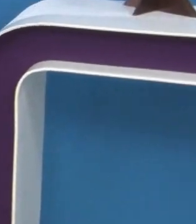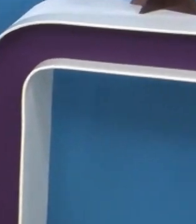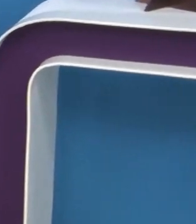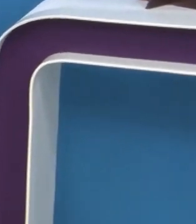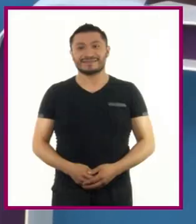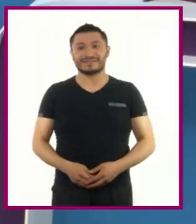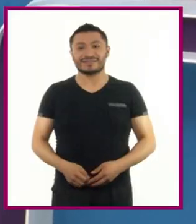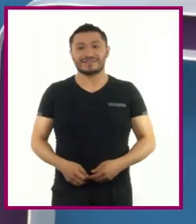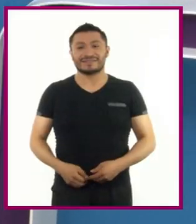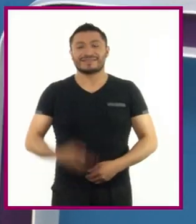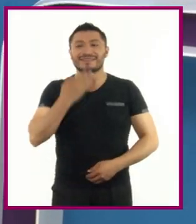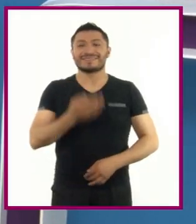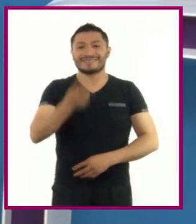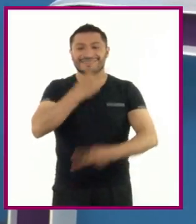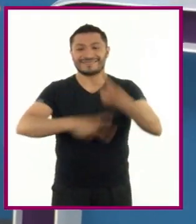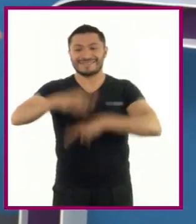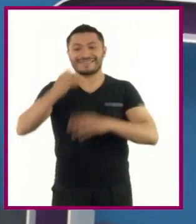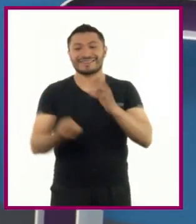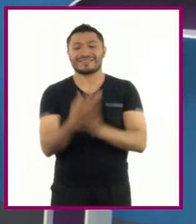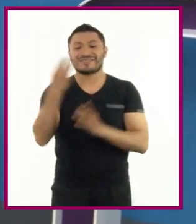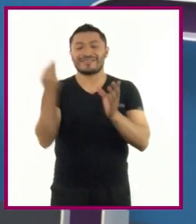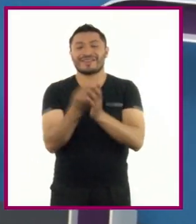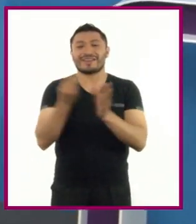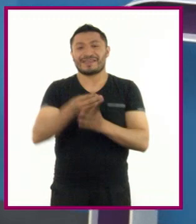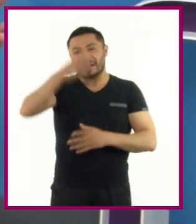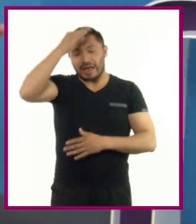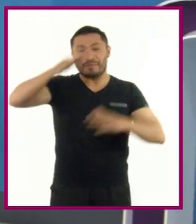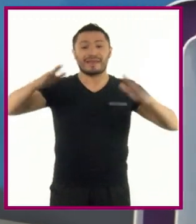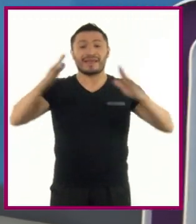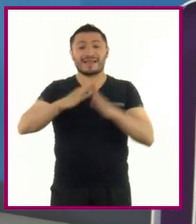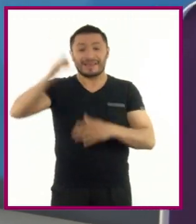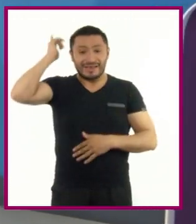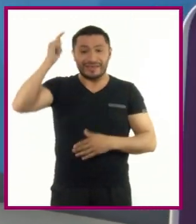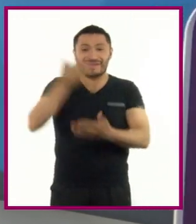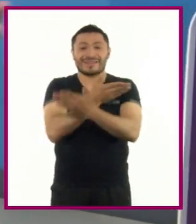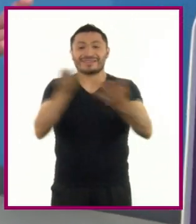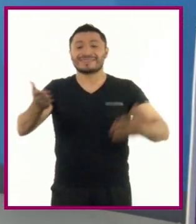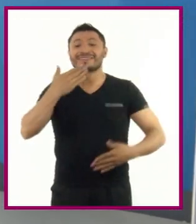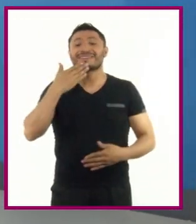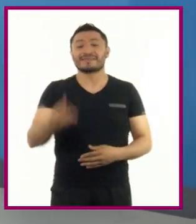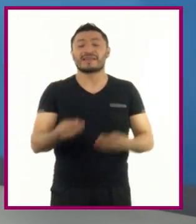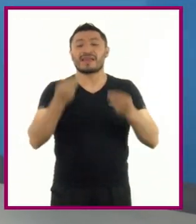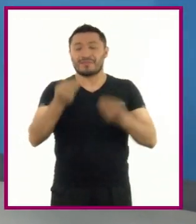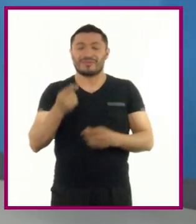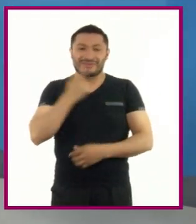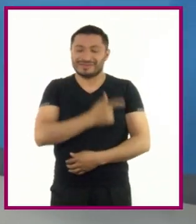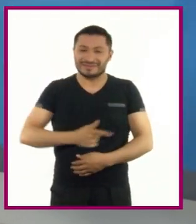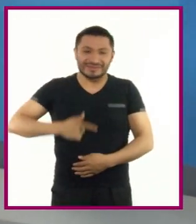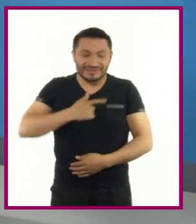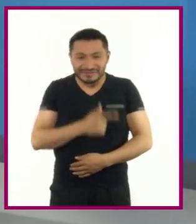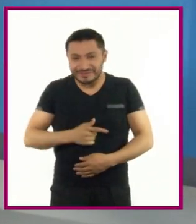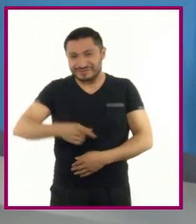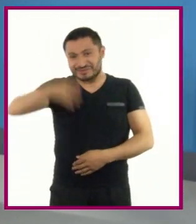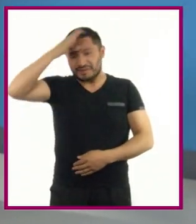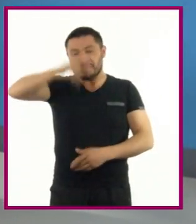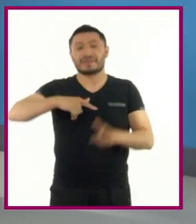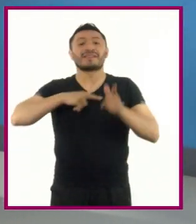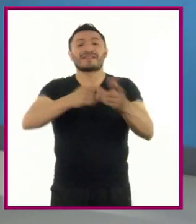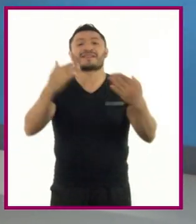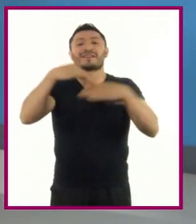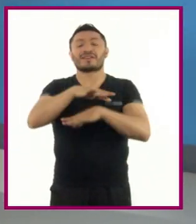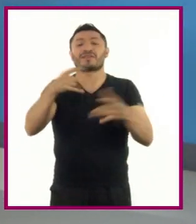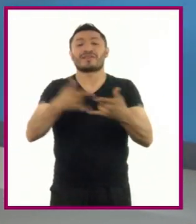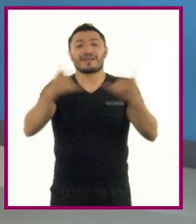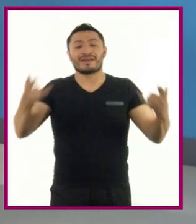Bienvenidas y bienvenidos a esta nueva sesión de Aprende en Casa. Espero que se encuentren muy bien y con mucho ánimo de continuar aprendiendo sobre la historia de nuestro